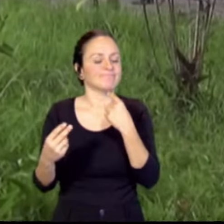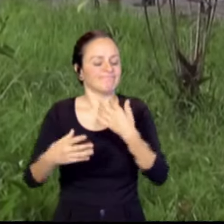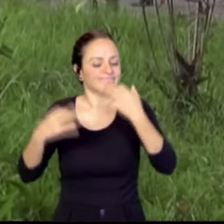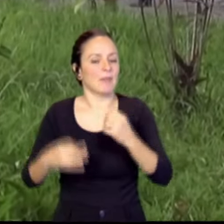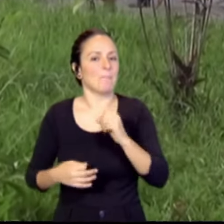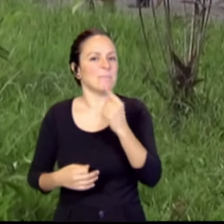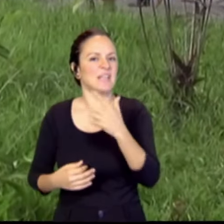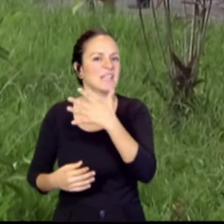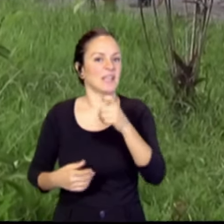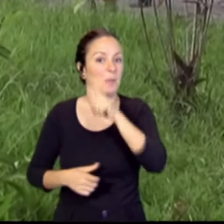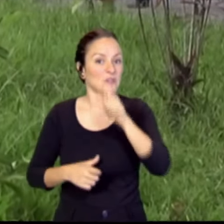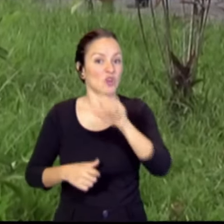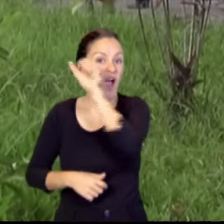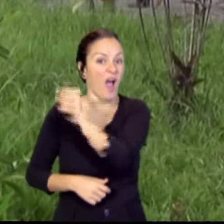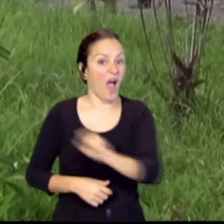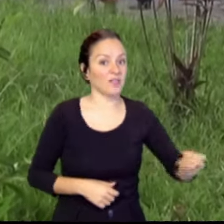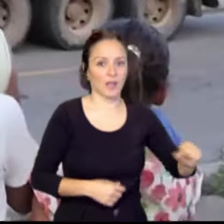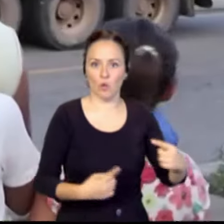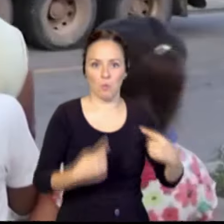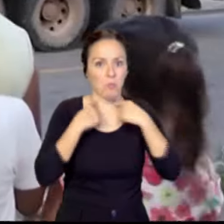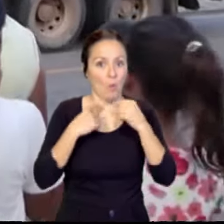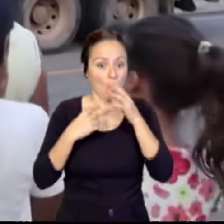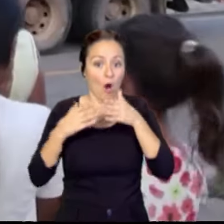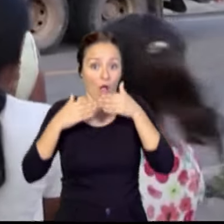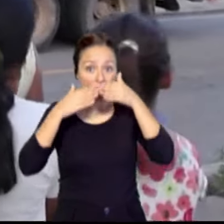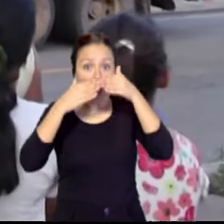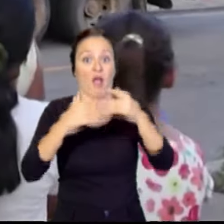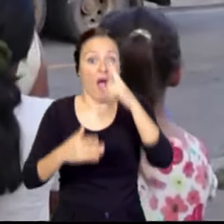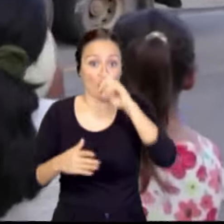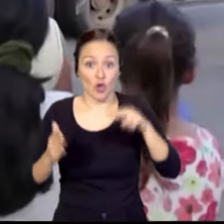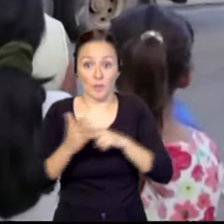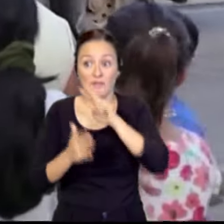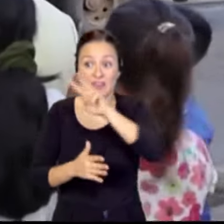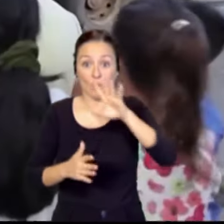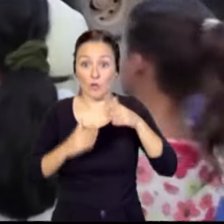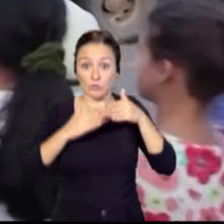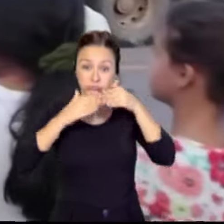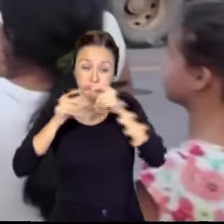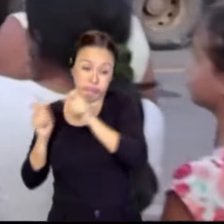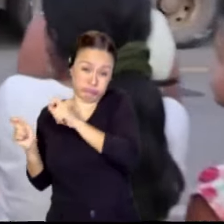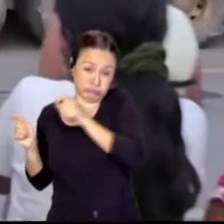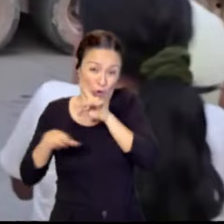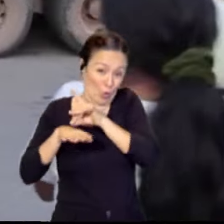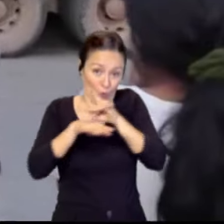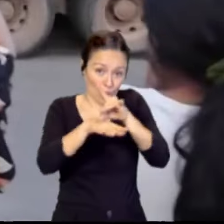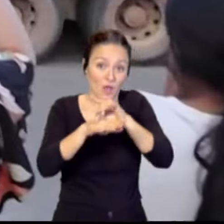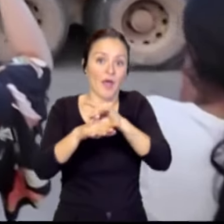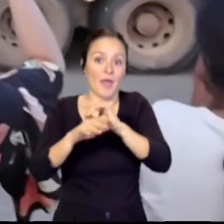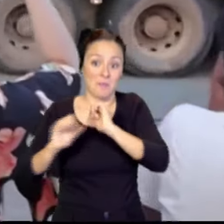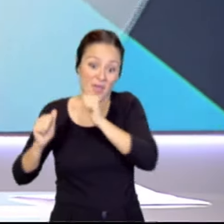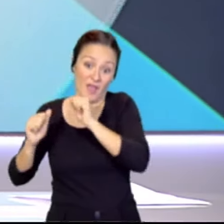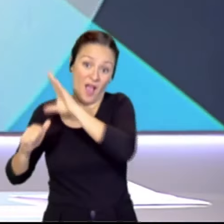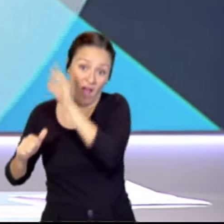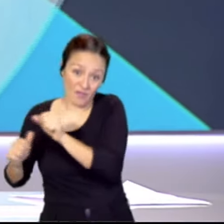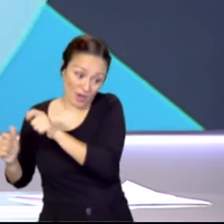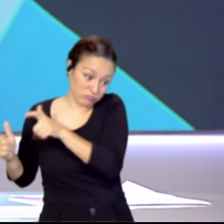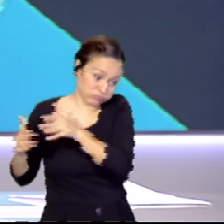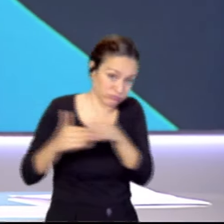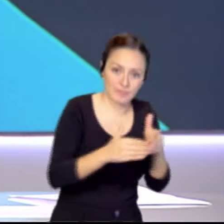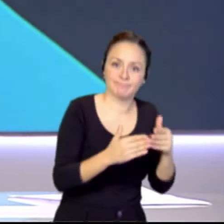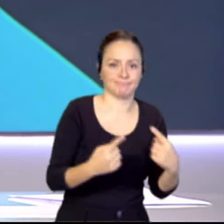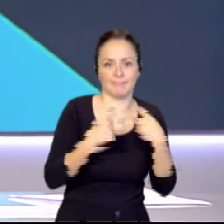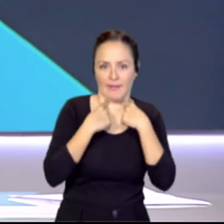desaparecido en el Atlántico desde comienzos de 2024 intentando esta ruta de emigración desde mauritania